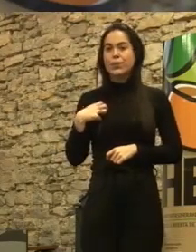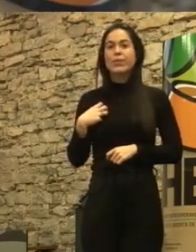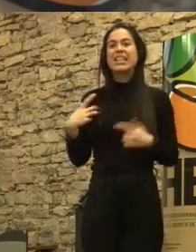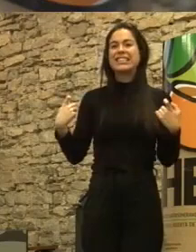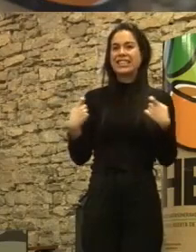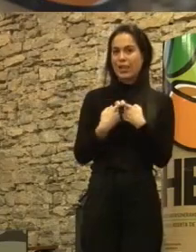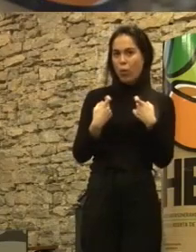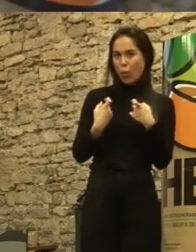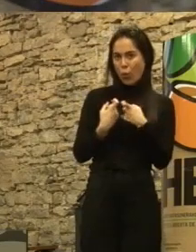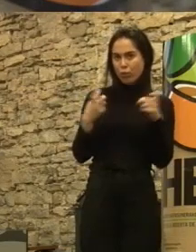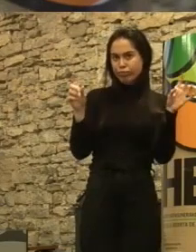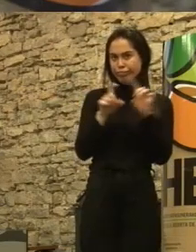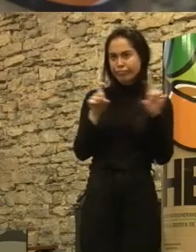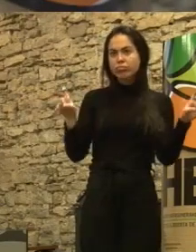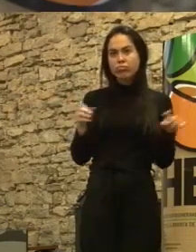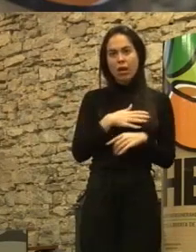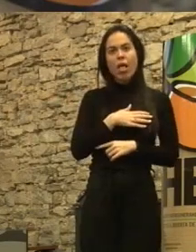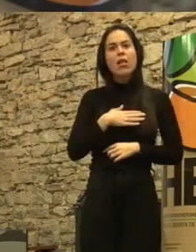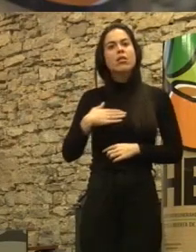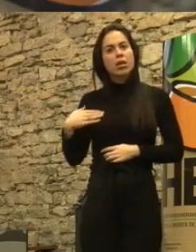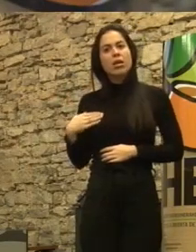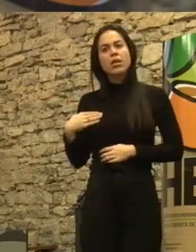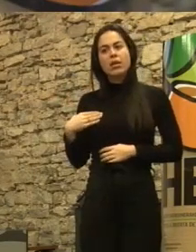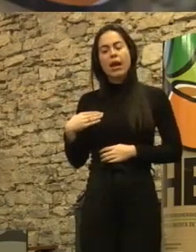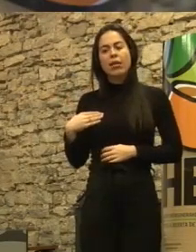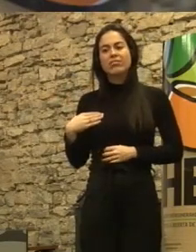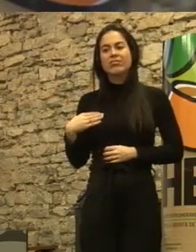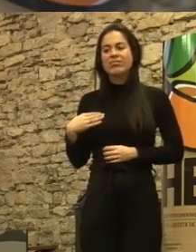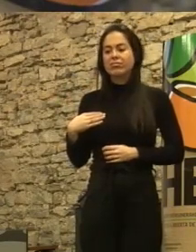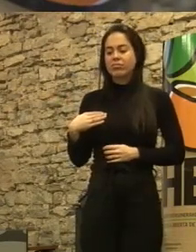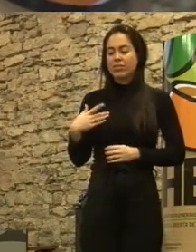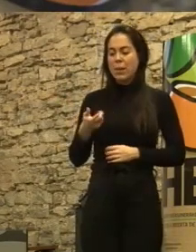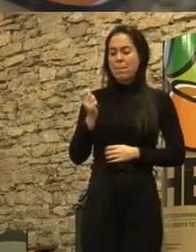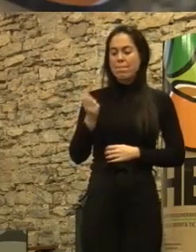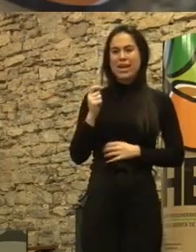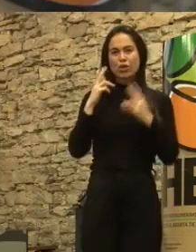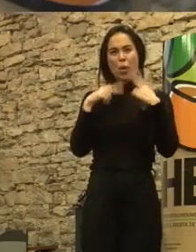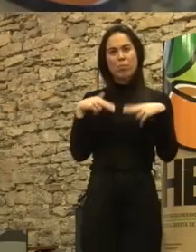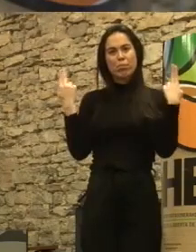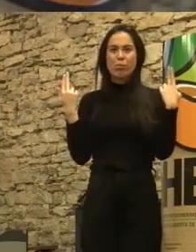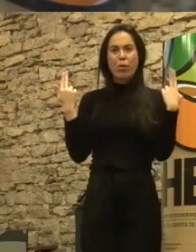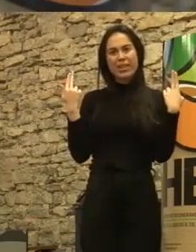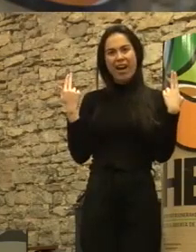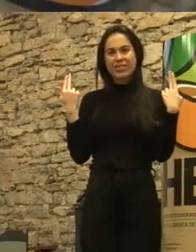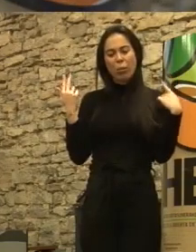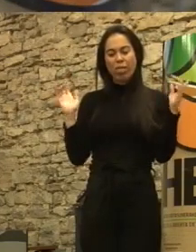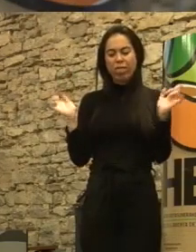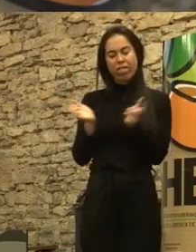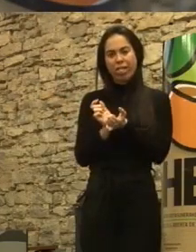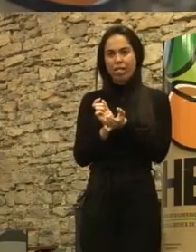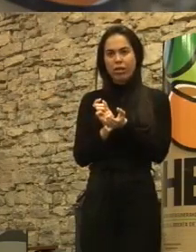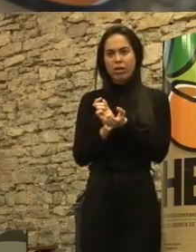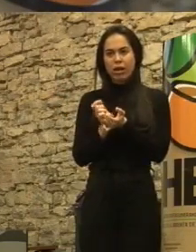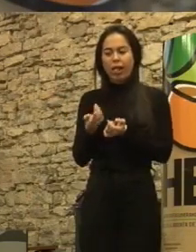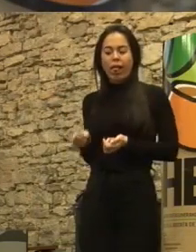aseguradoras, por querer quitar peso a lo que son las pensiones públicas e ir introduciendo lo que serían